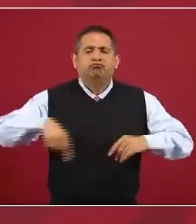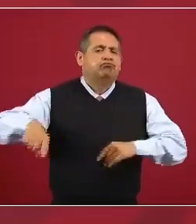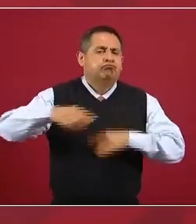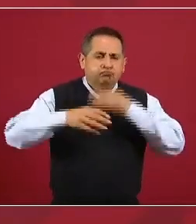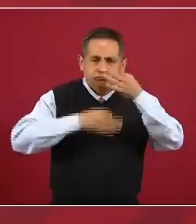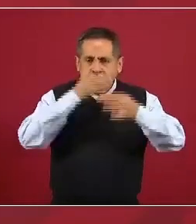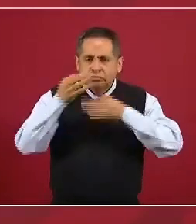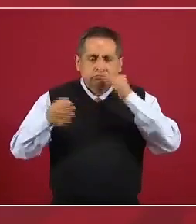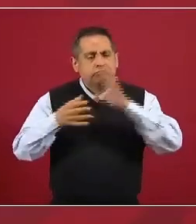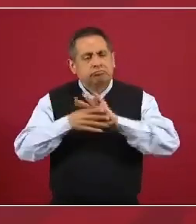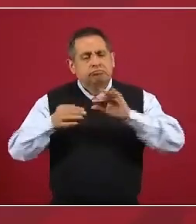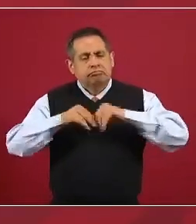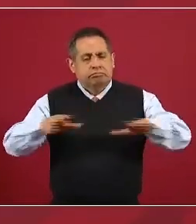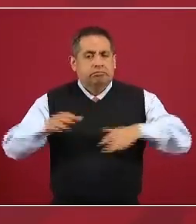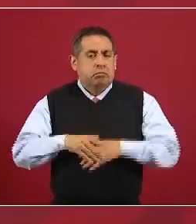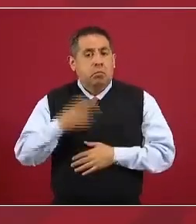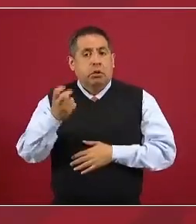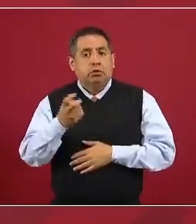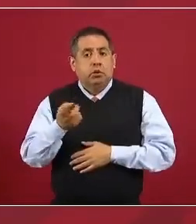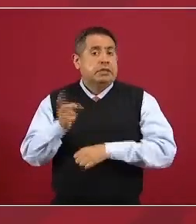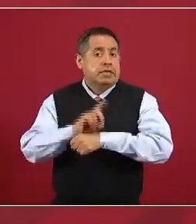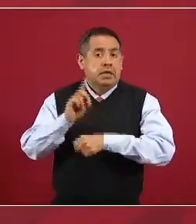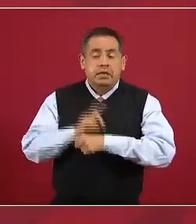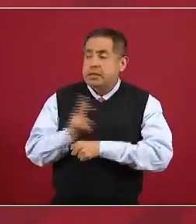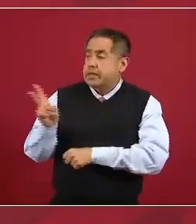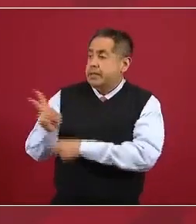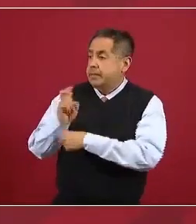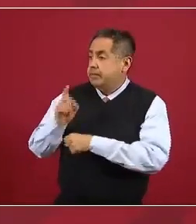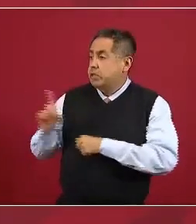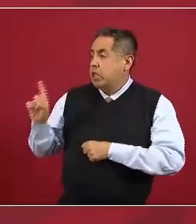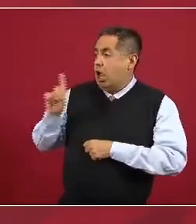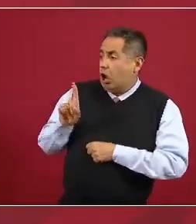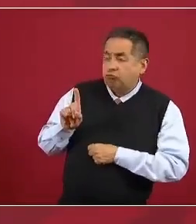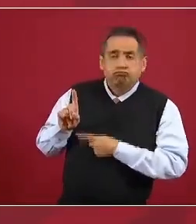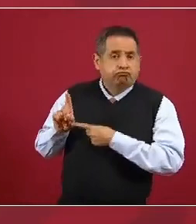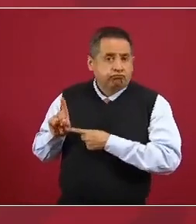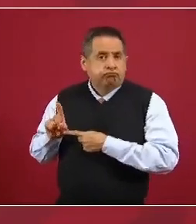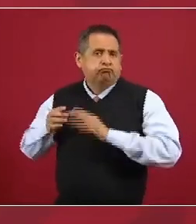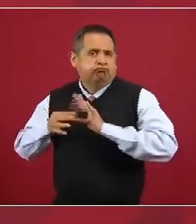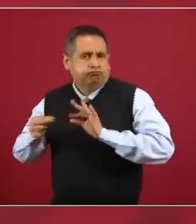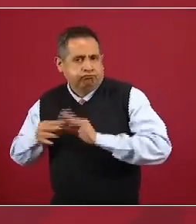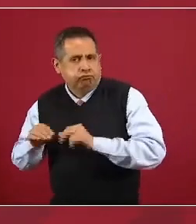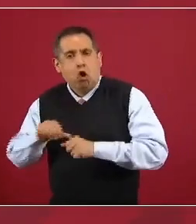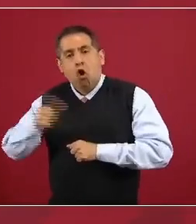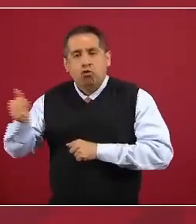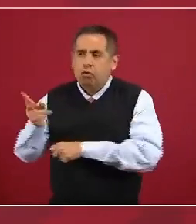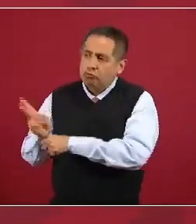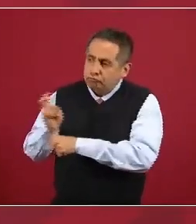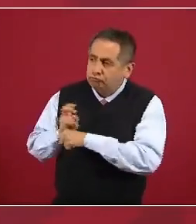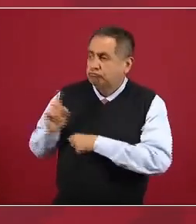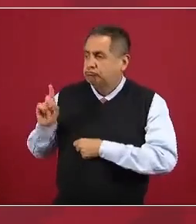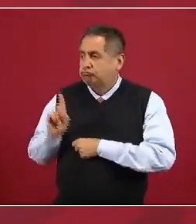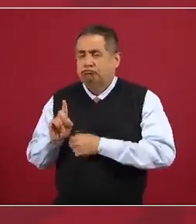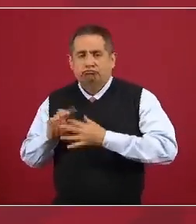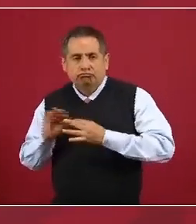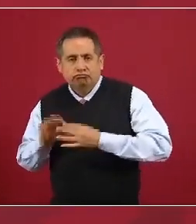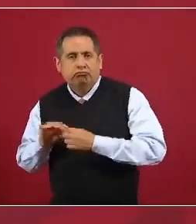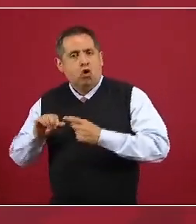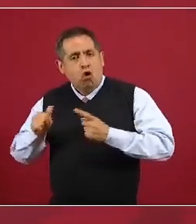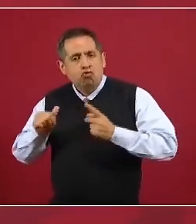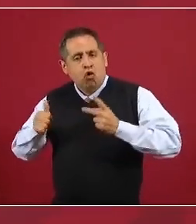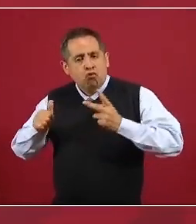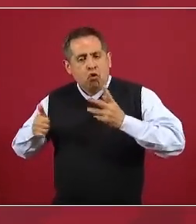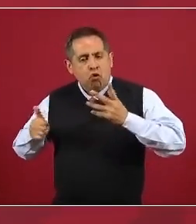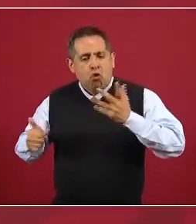tenemos invitados que nos hablan de esta información que nos puede servir a